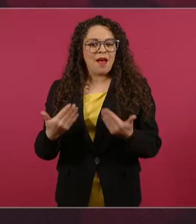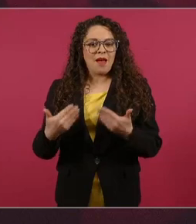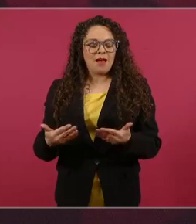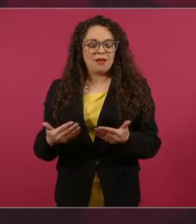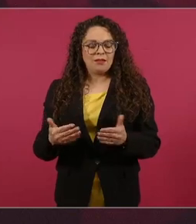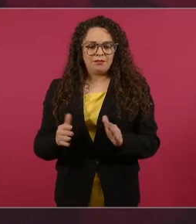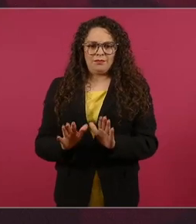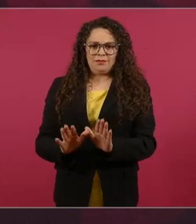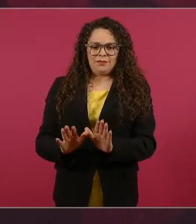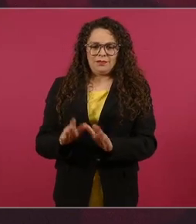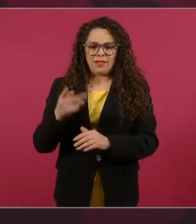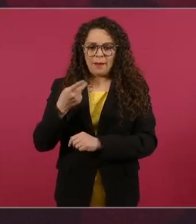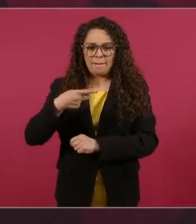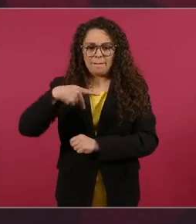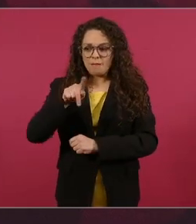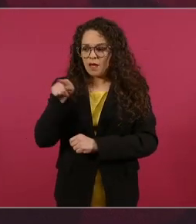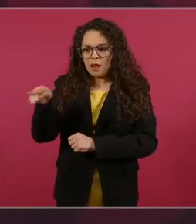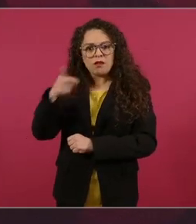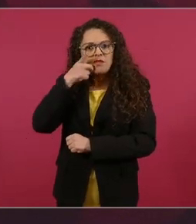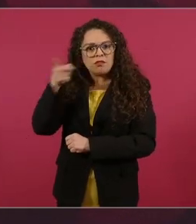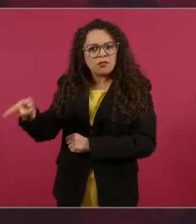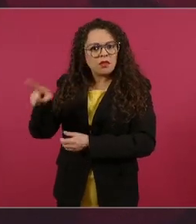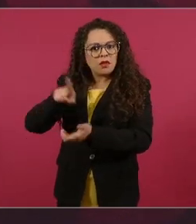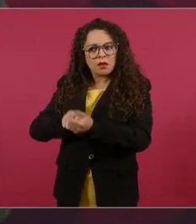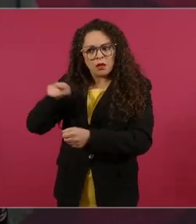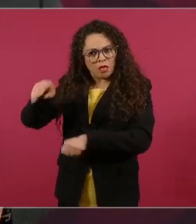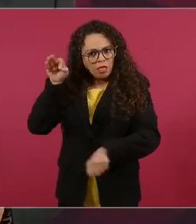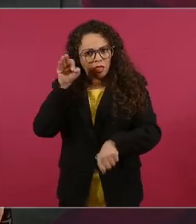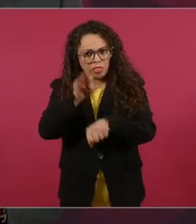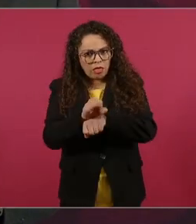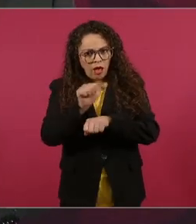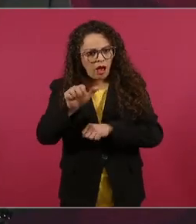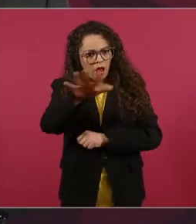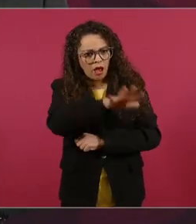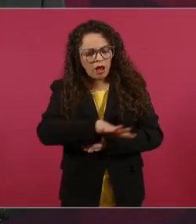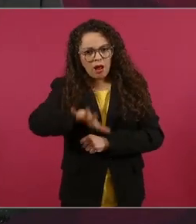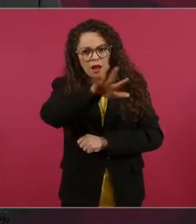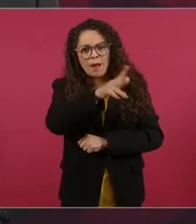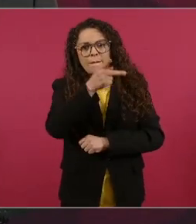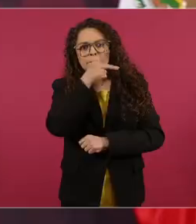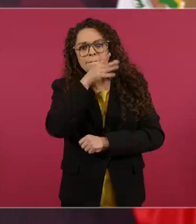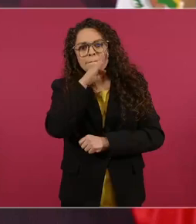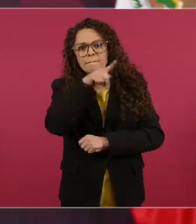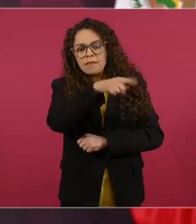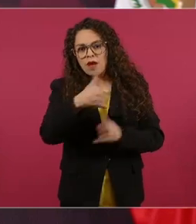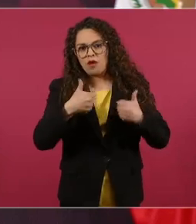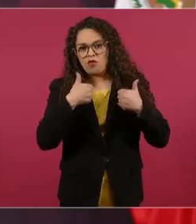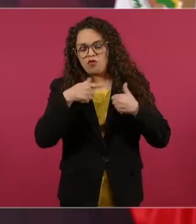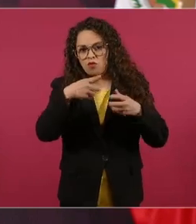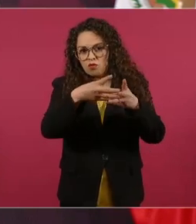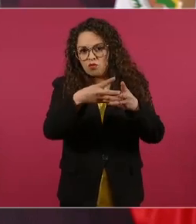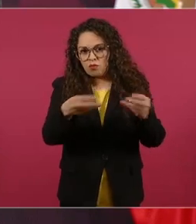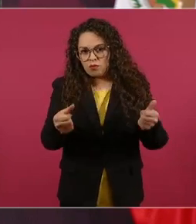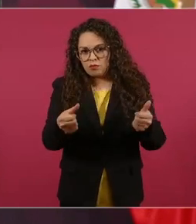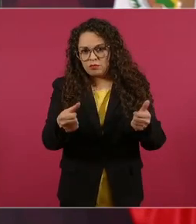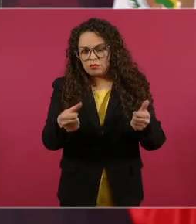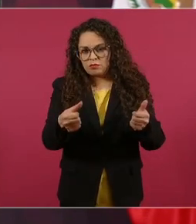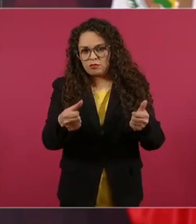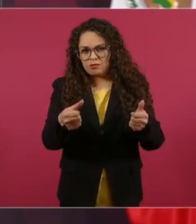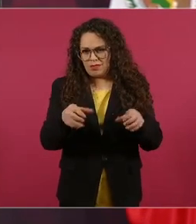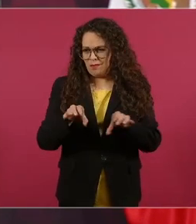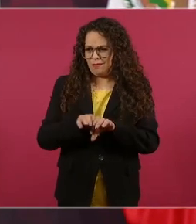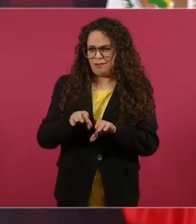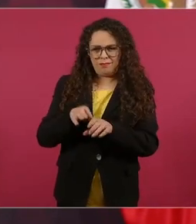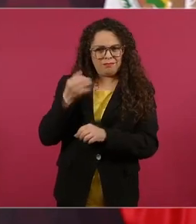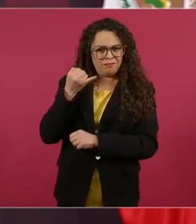al mismo tiempo están defendiendo a los padres de los